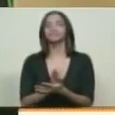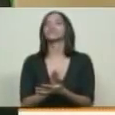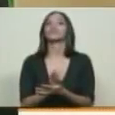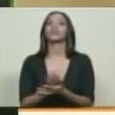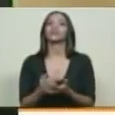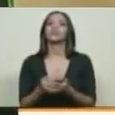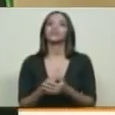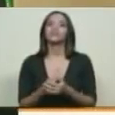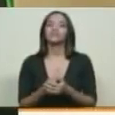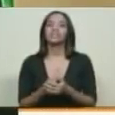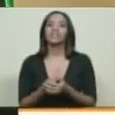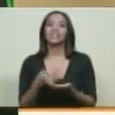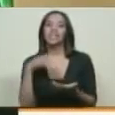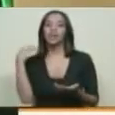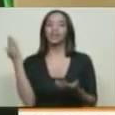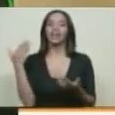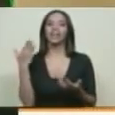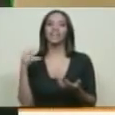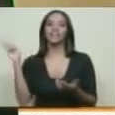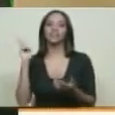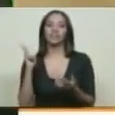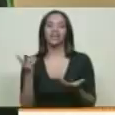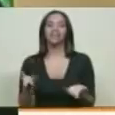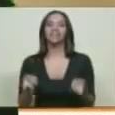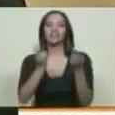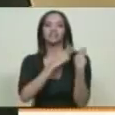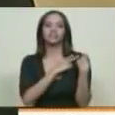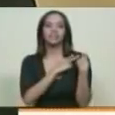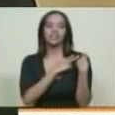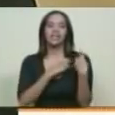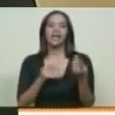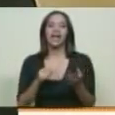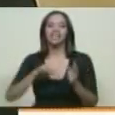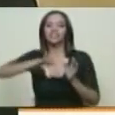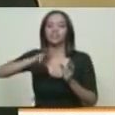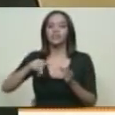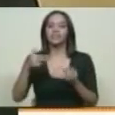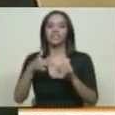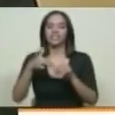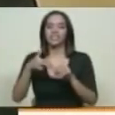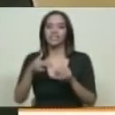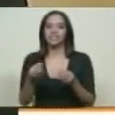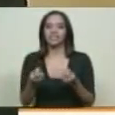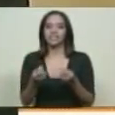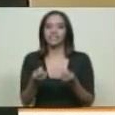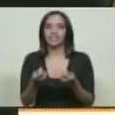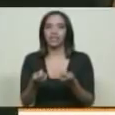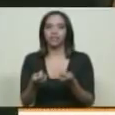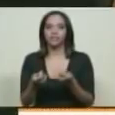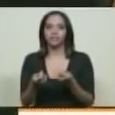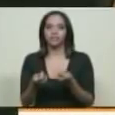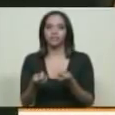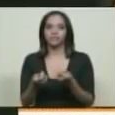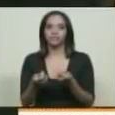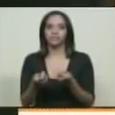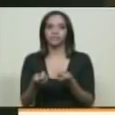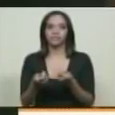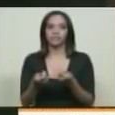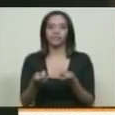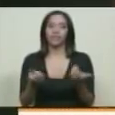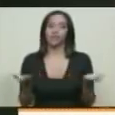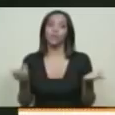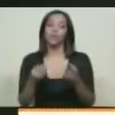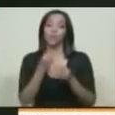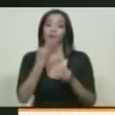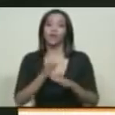El siglo XX, la oligarquía venezolana se ha dedicado a eso, a sacar el dinero del país. Bueno, así que precisamente el señor de Banesco Escoté